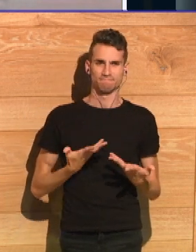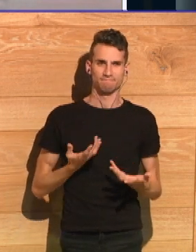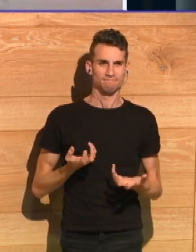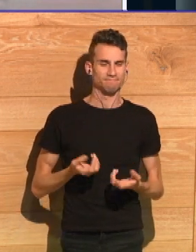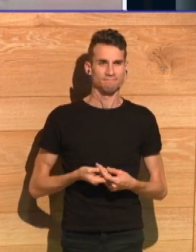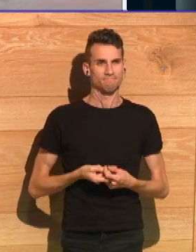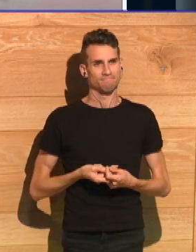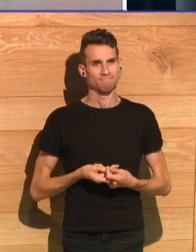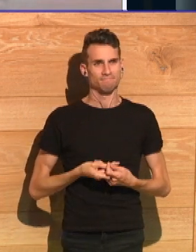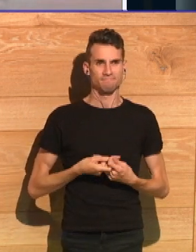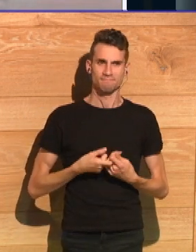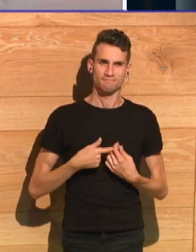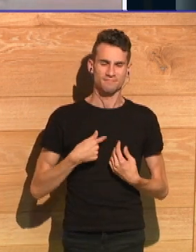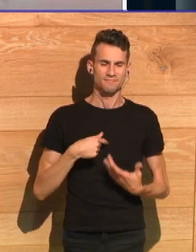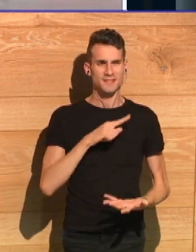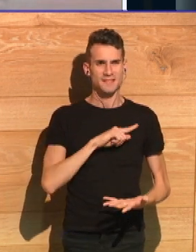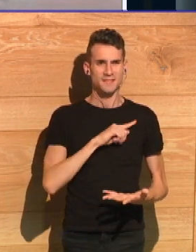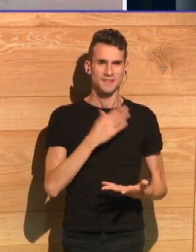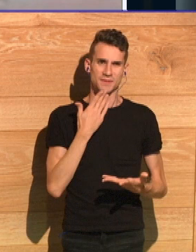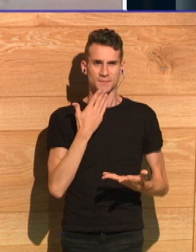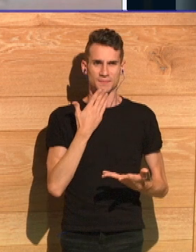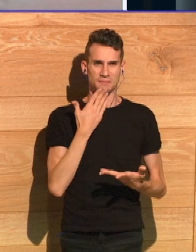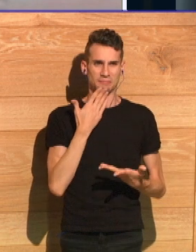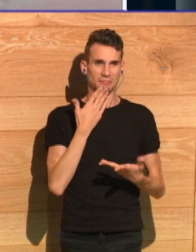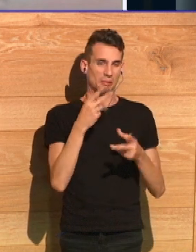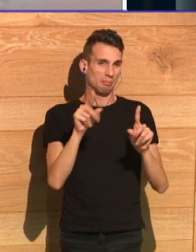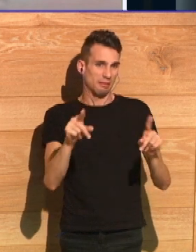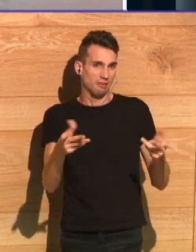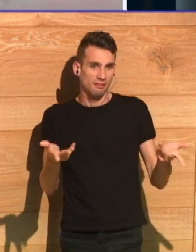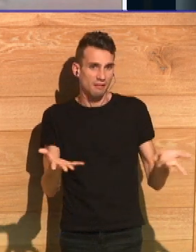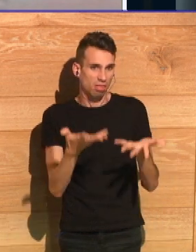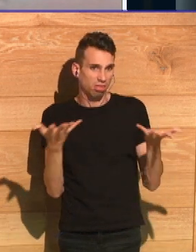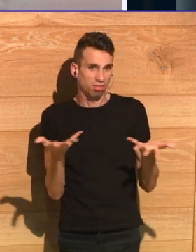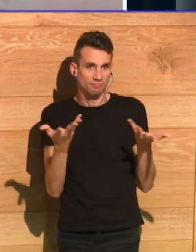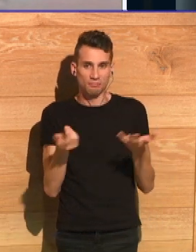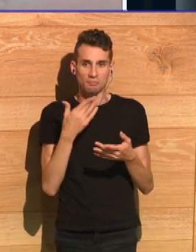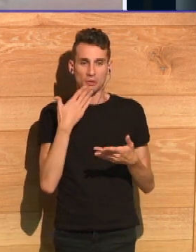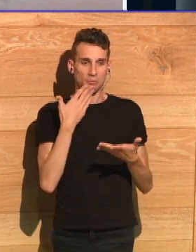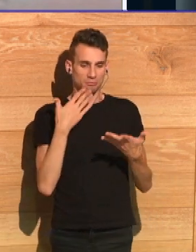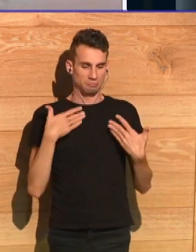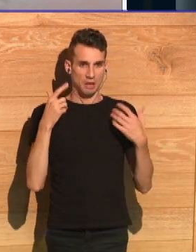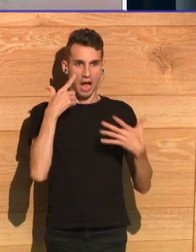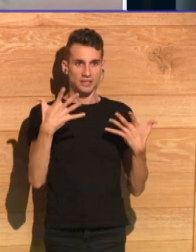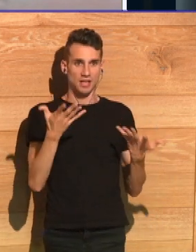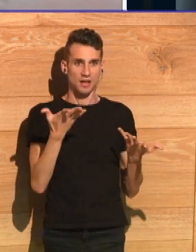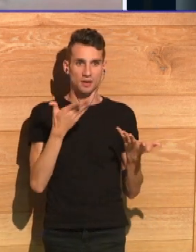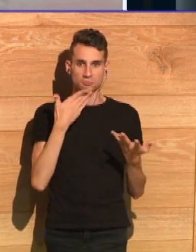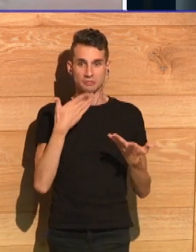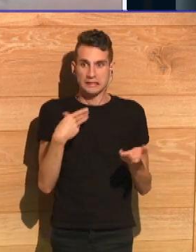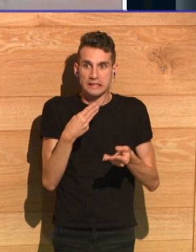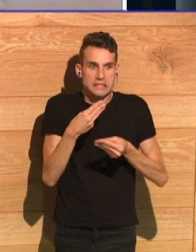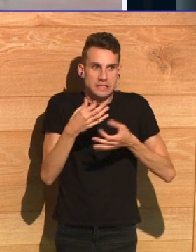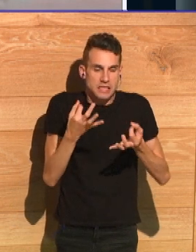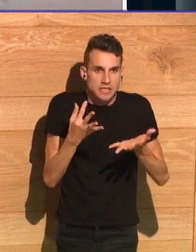siento siento que es inútil, ¿no? Digo, me siento como artista, que digo, es que no puedo hacer nada por ayudar